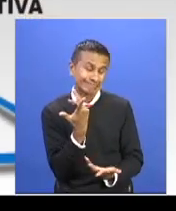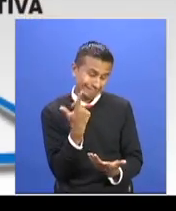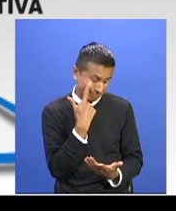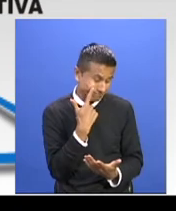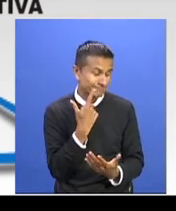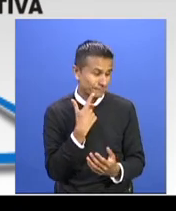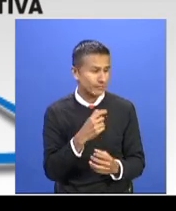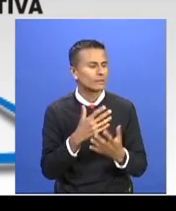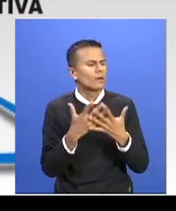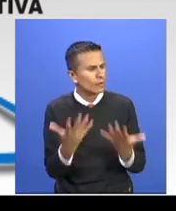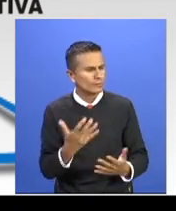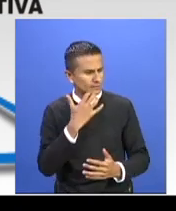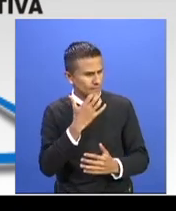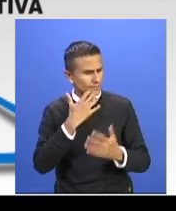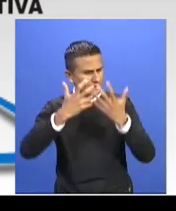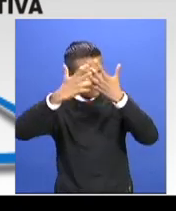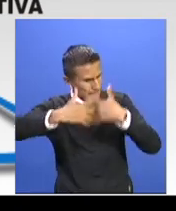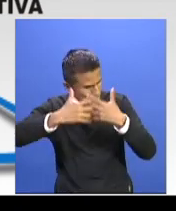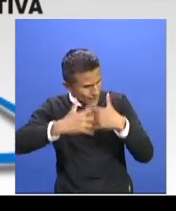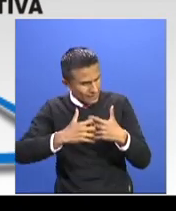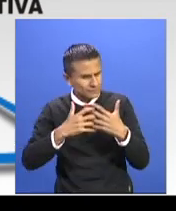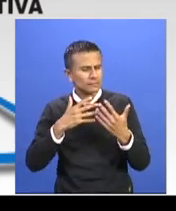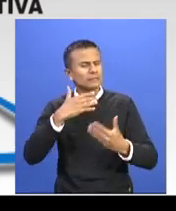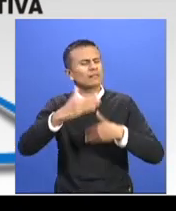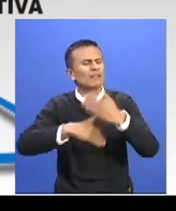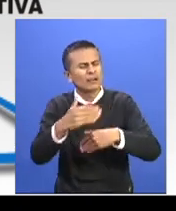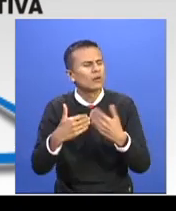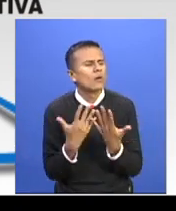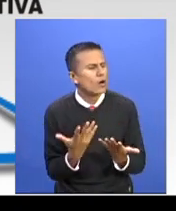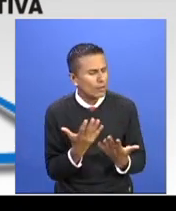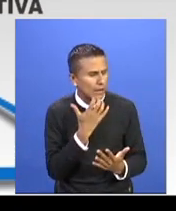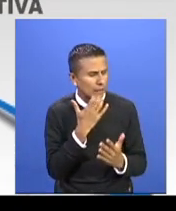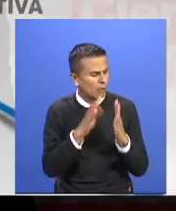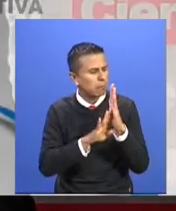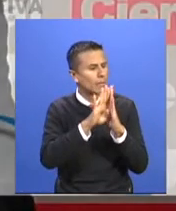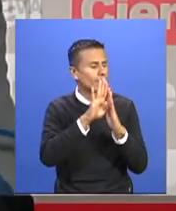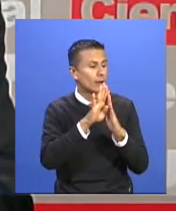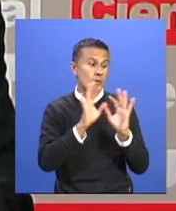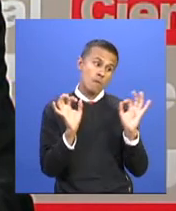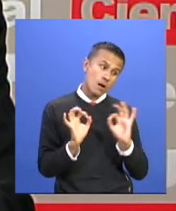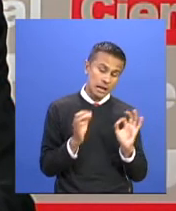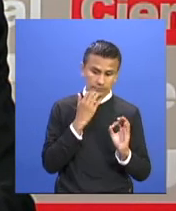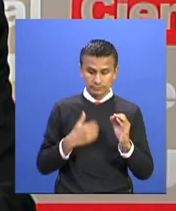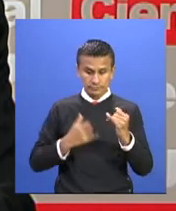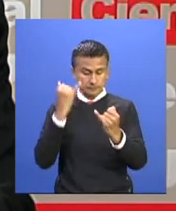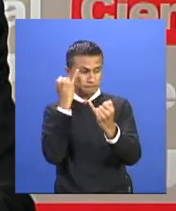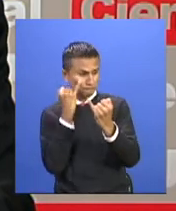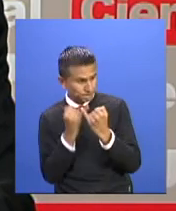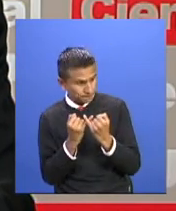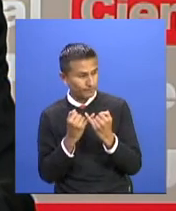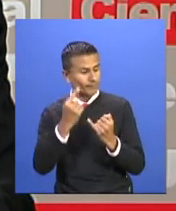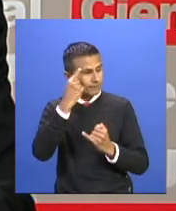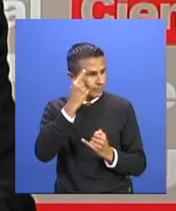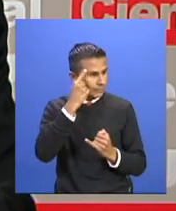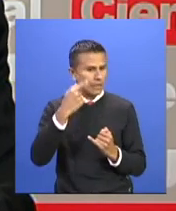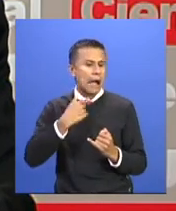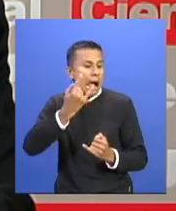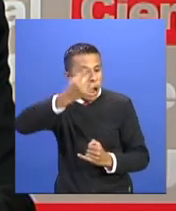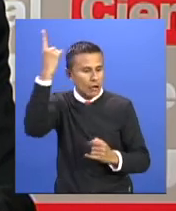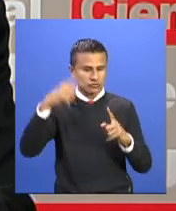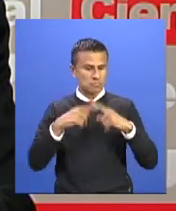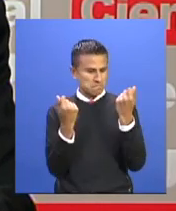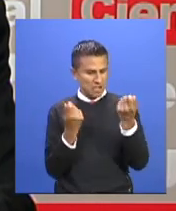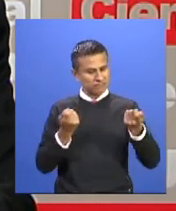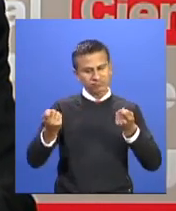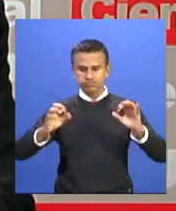parte financiera, para dónde va mi empresa financieramente hablando. Pero también puedo construir reputación si tengo un buen manejo